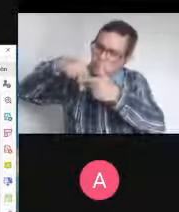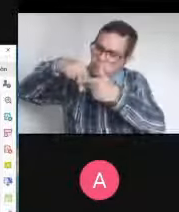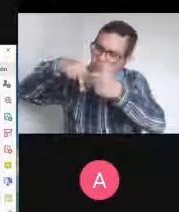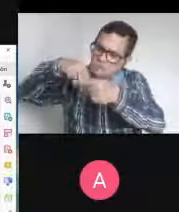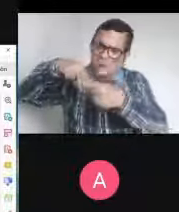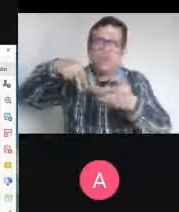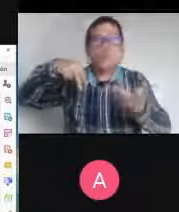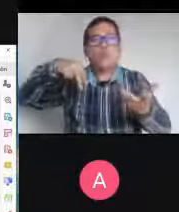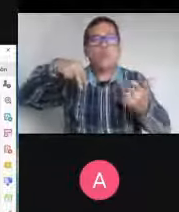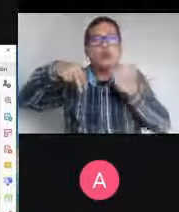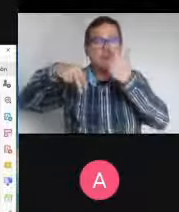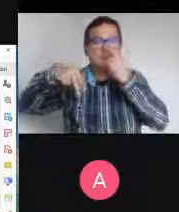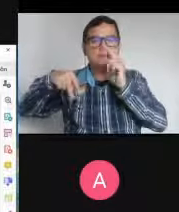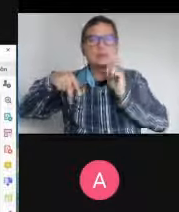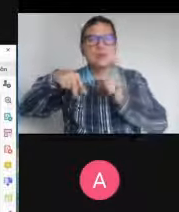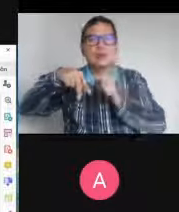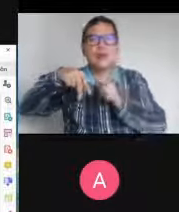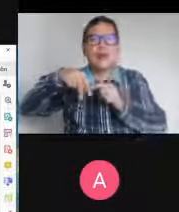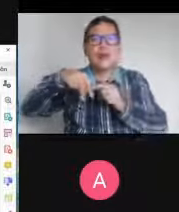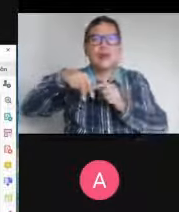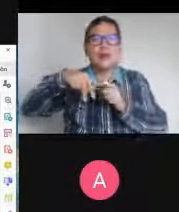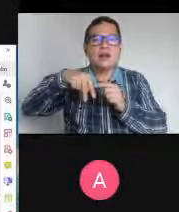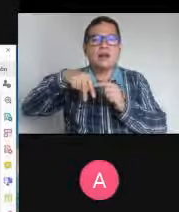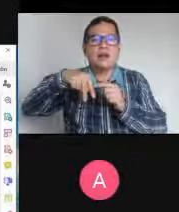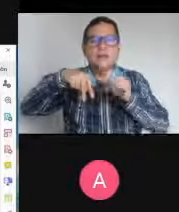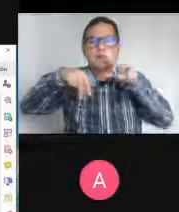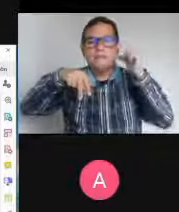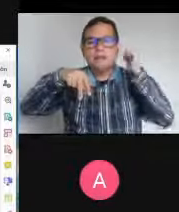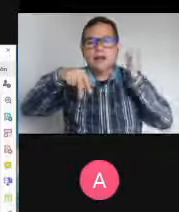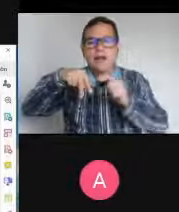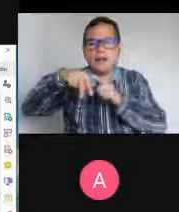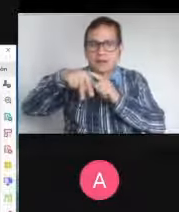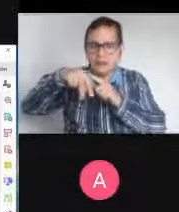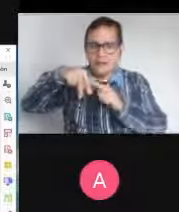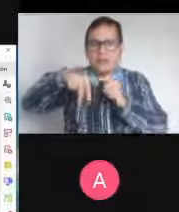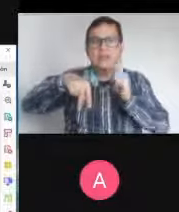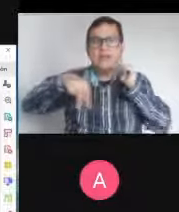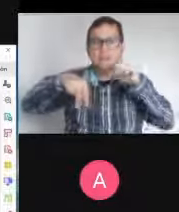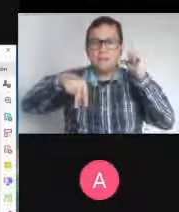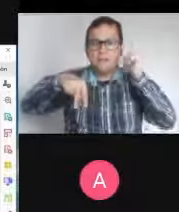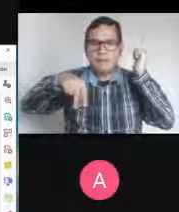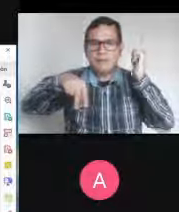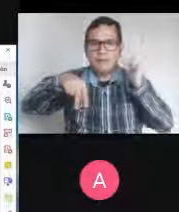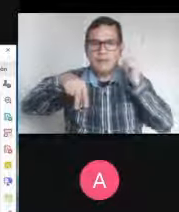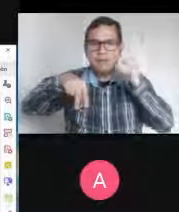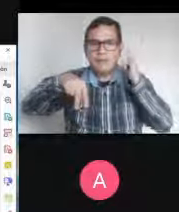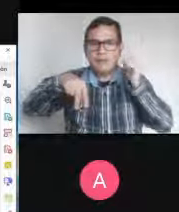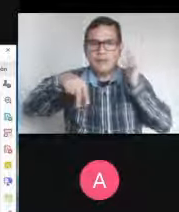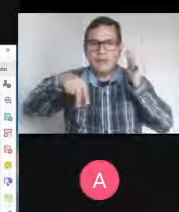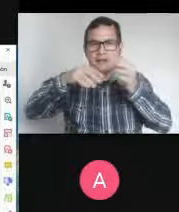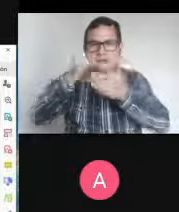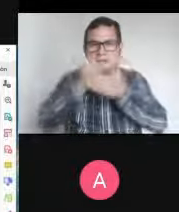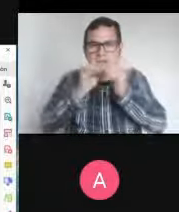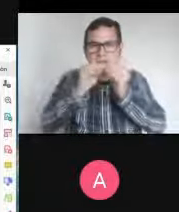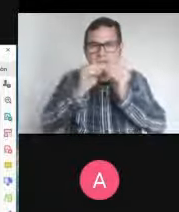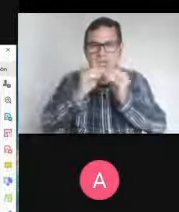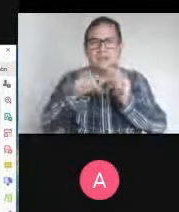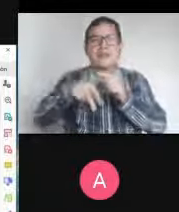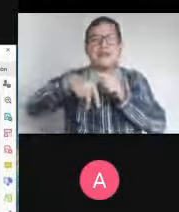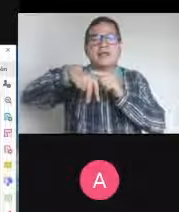hacemos es mirar una franjita que él trae, una franjita blanca, donde trae como una especie de unos guioncitos.